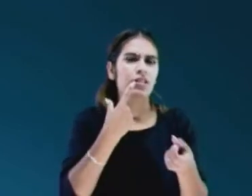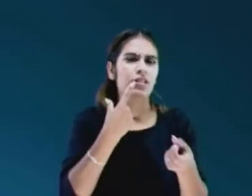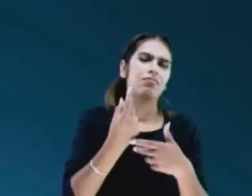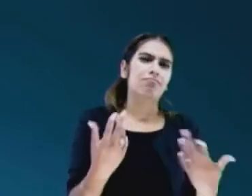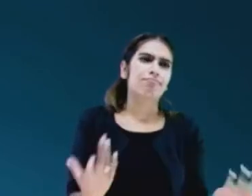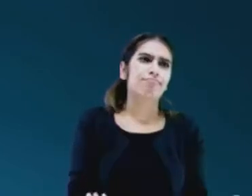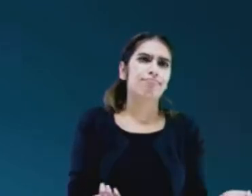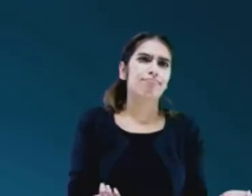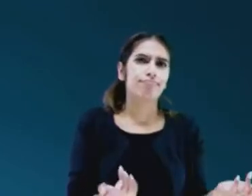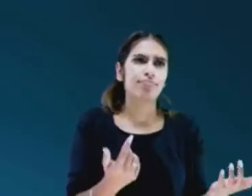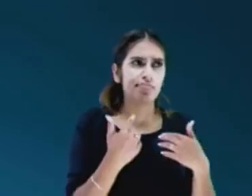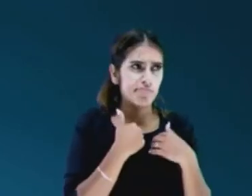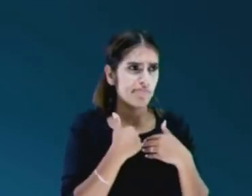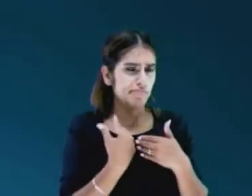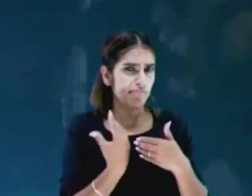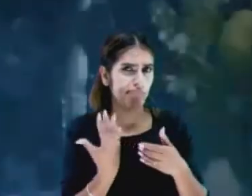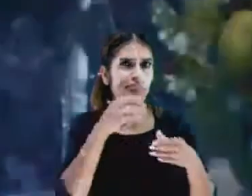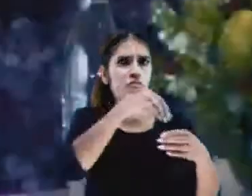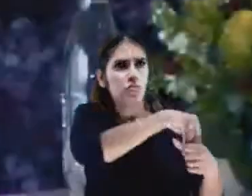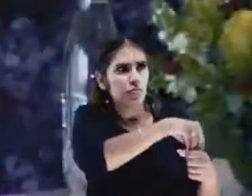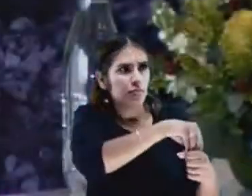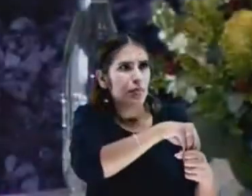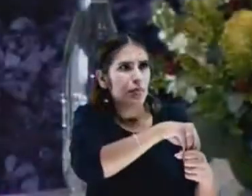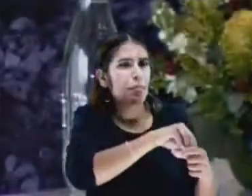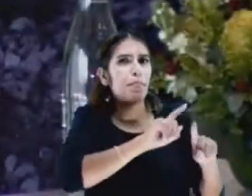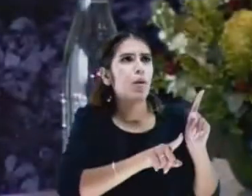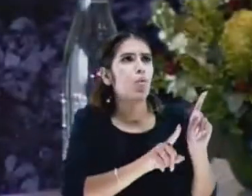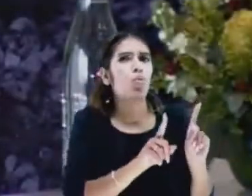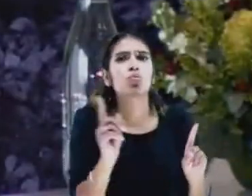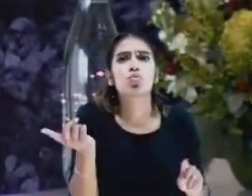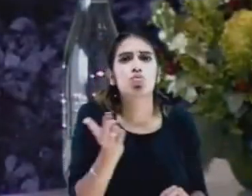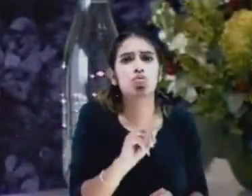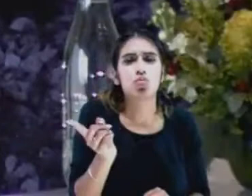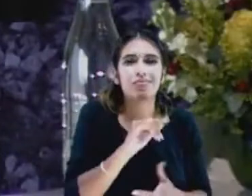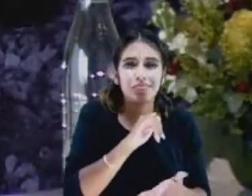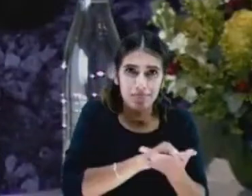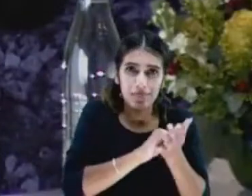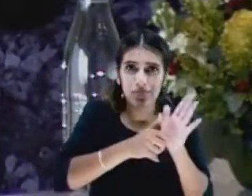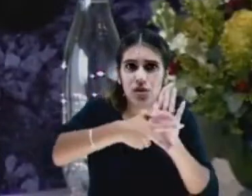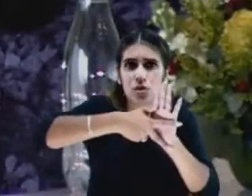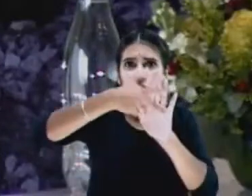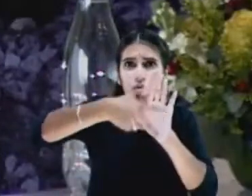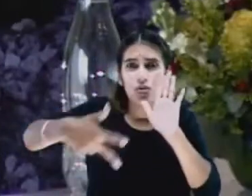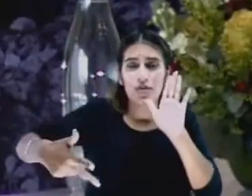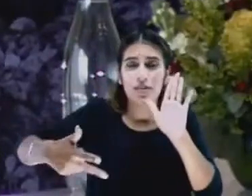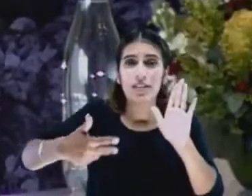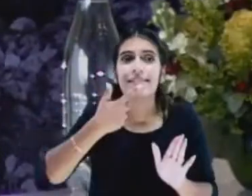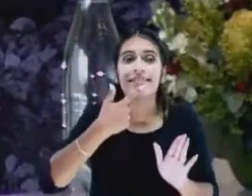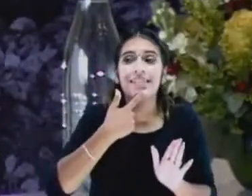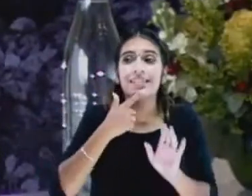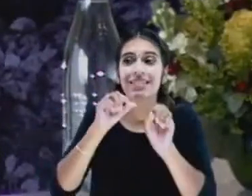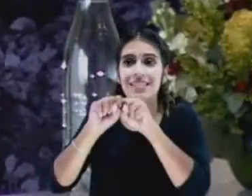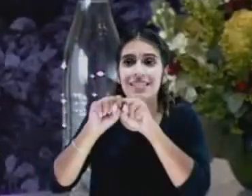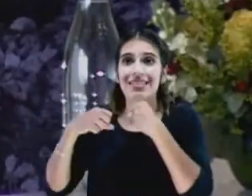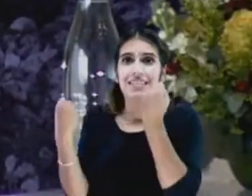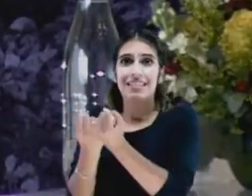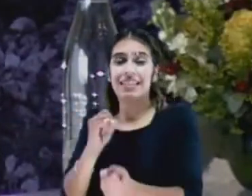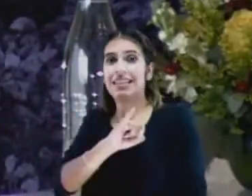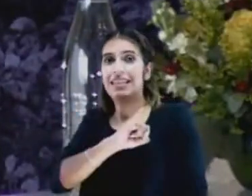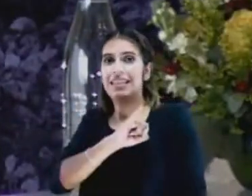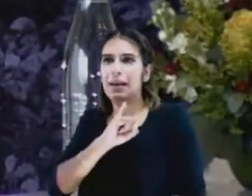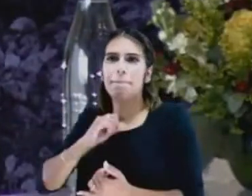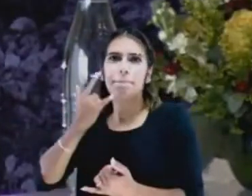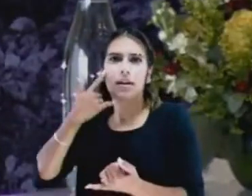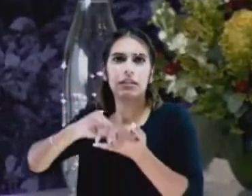involucrando sala de consulta negociables no como lo dice bien la constitución salas independientes independiente de los de las